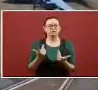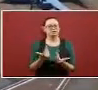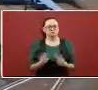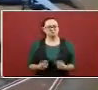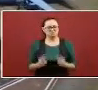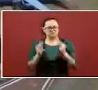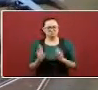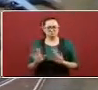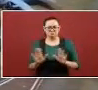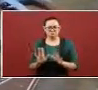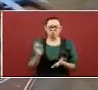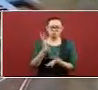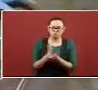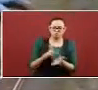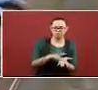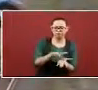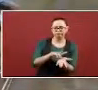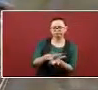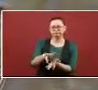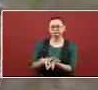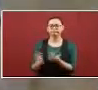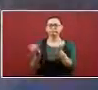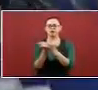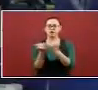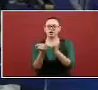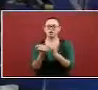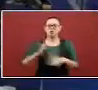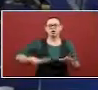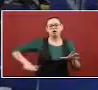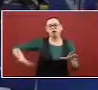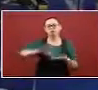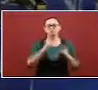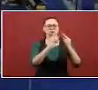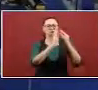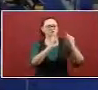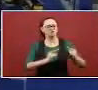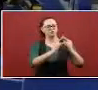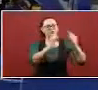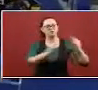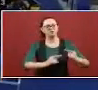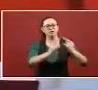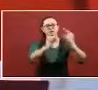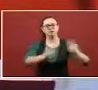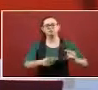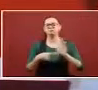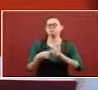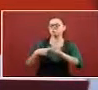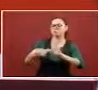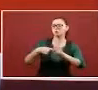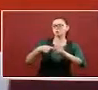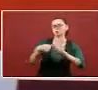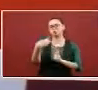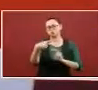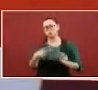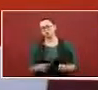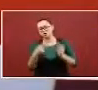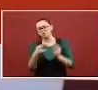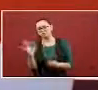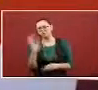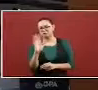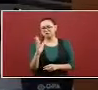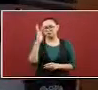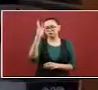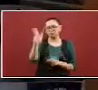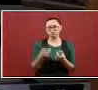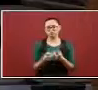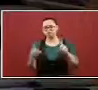apoyar las operaciones de las fuerzas, unidades y establecimientos navales. El Instituto reforzó desde entonces la vinculación con diversos